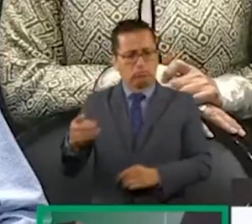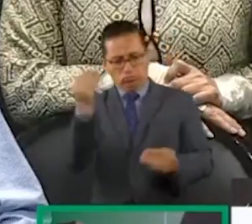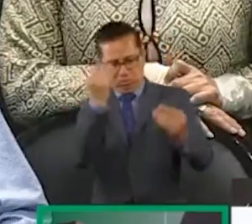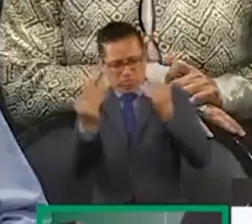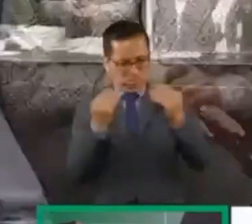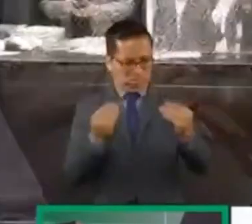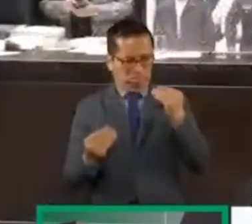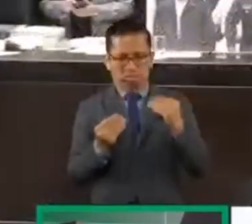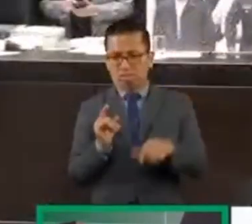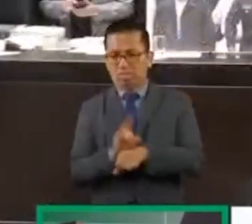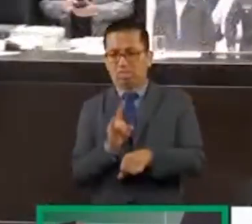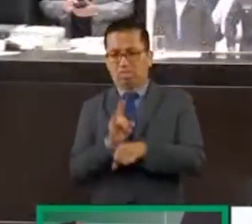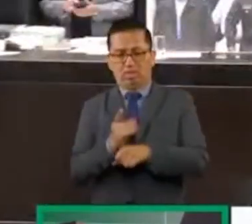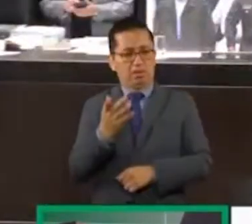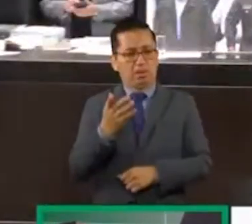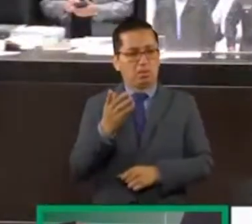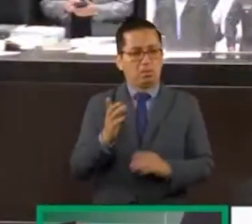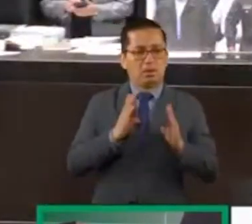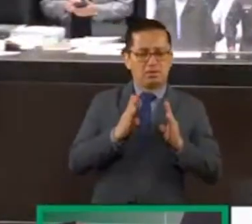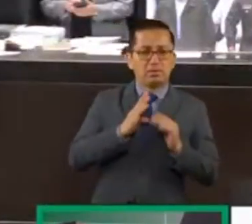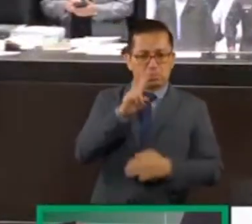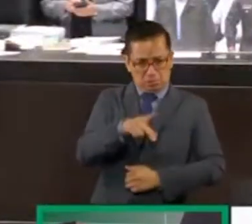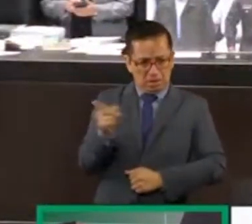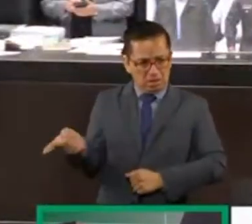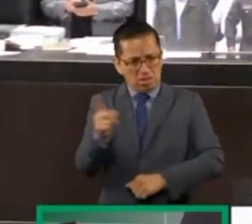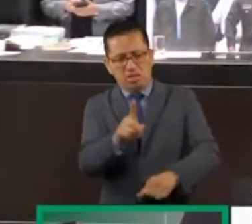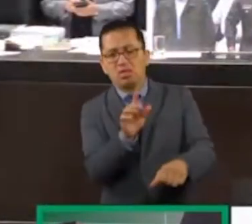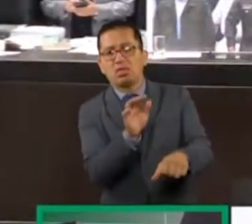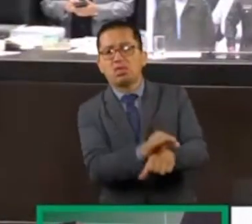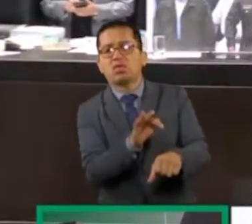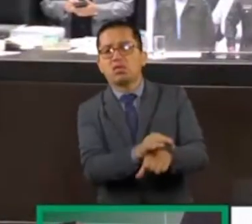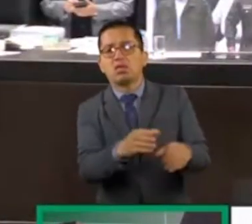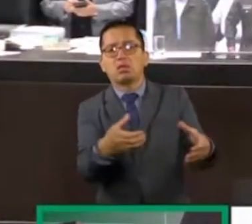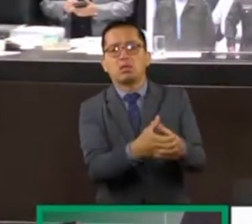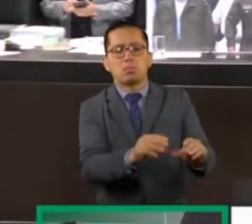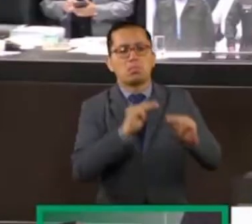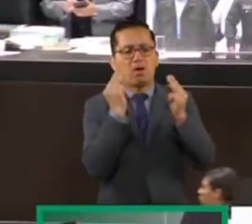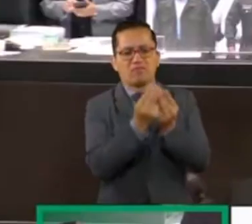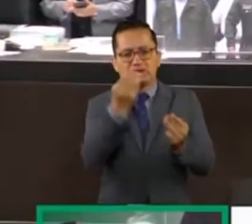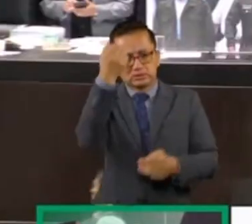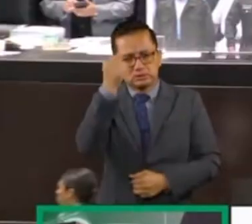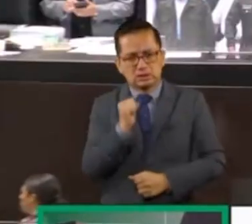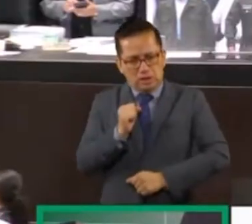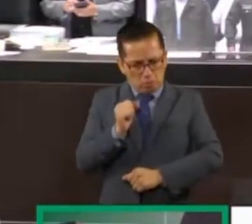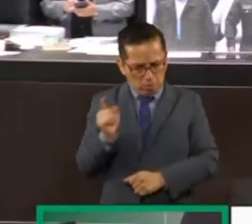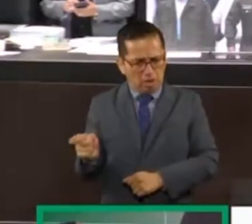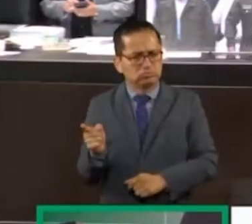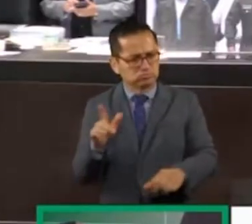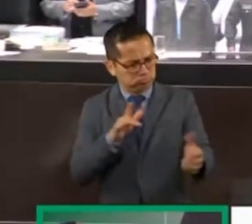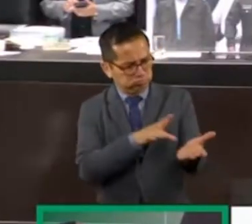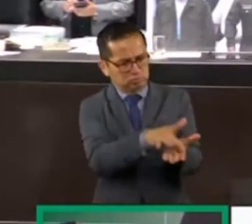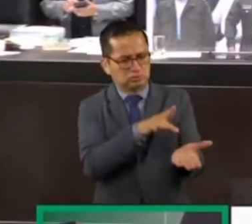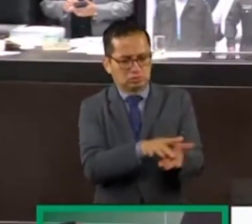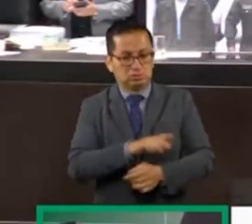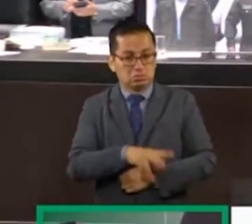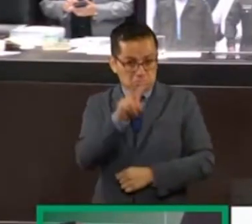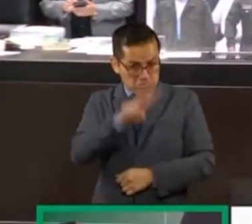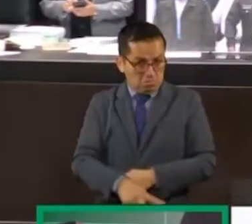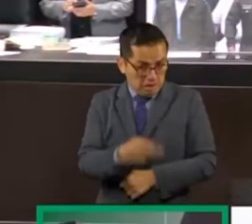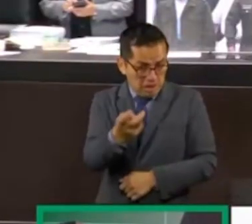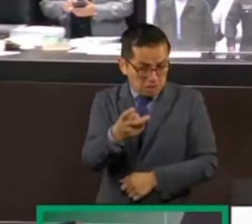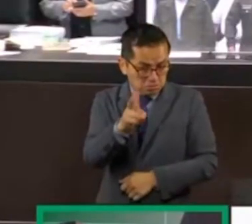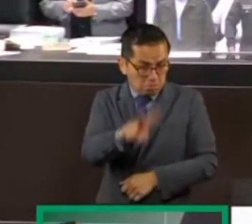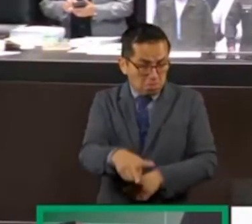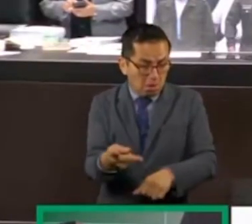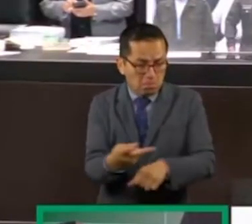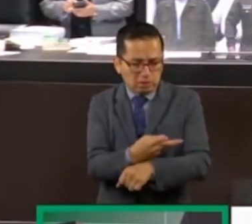que apoyaron al cártel de Sinaloa y trataron de pulverizar a los demás. Y eso es un hecho.